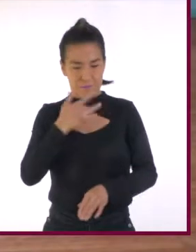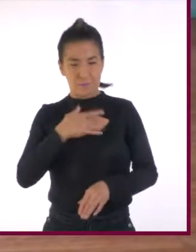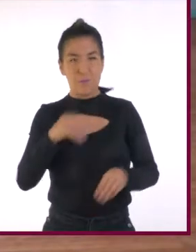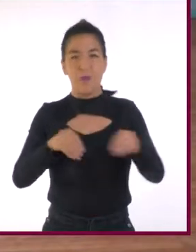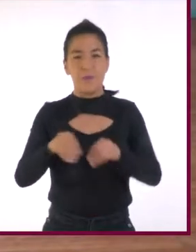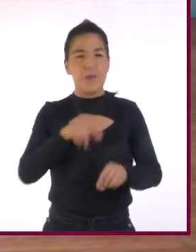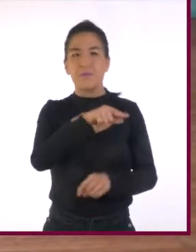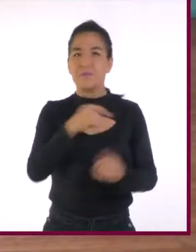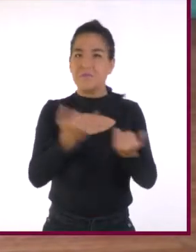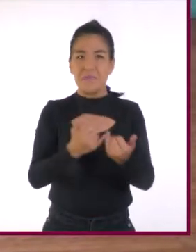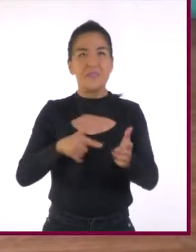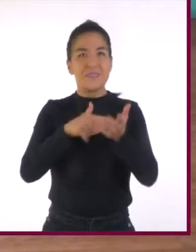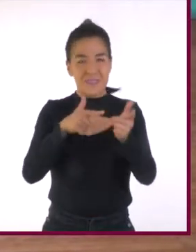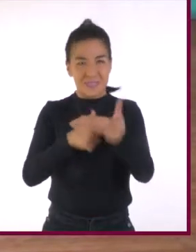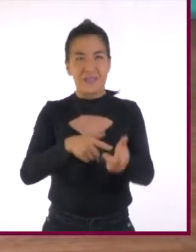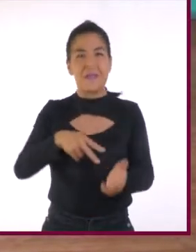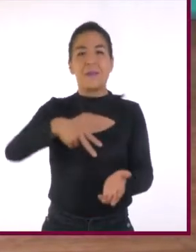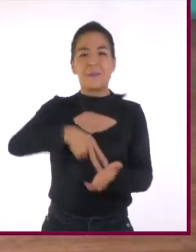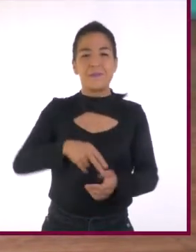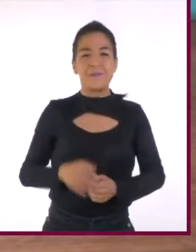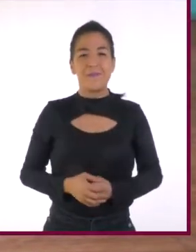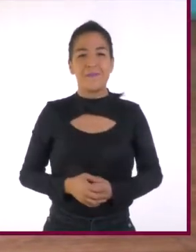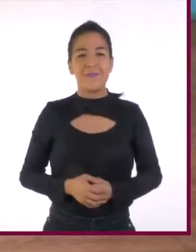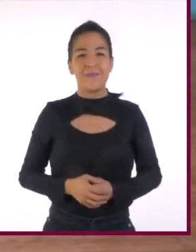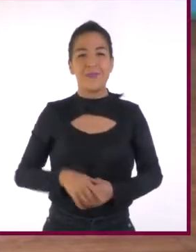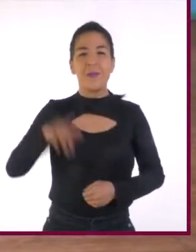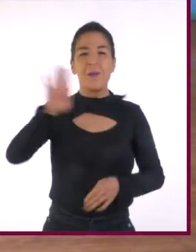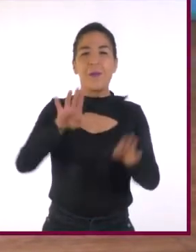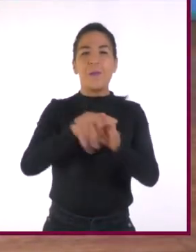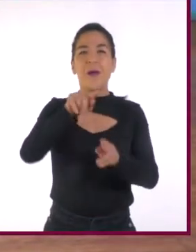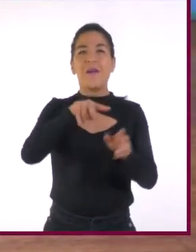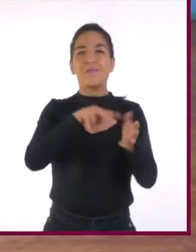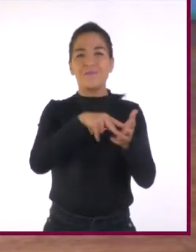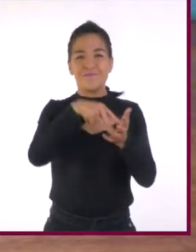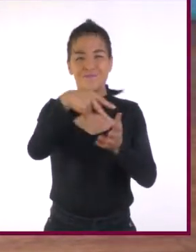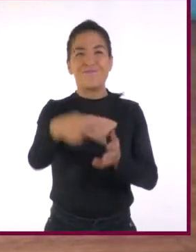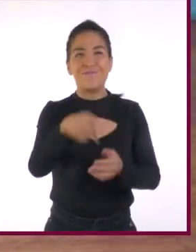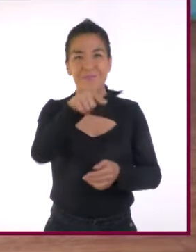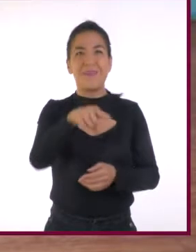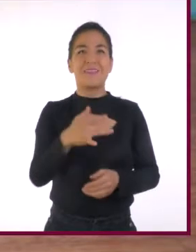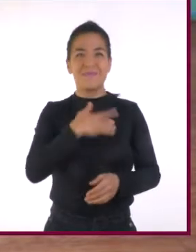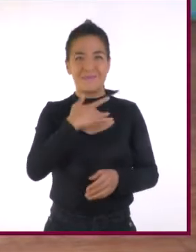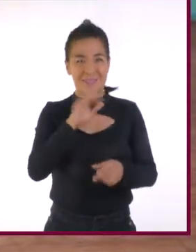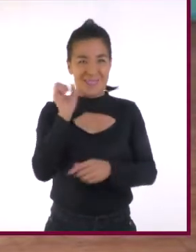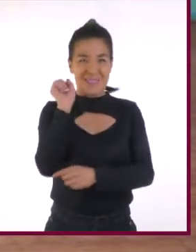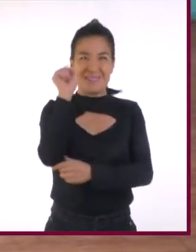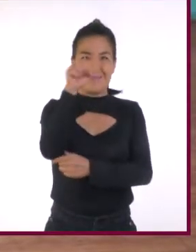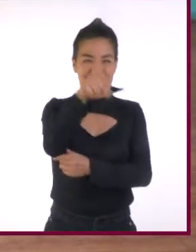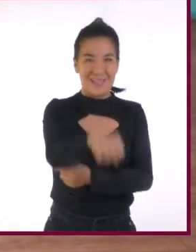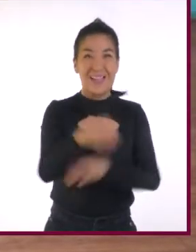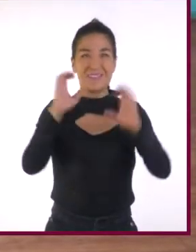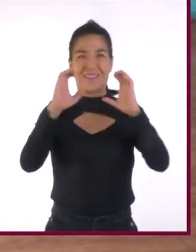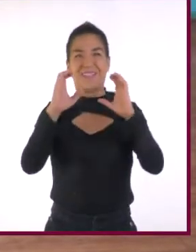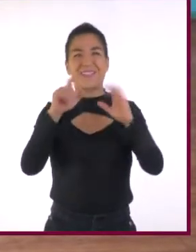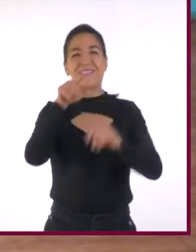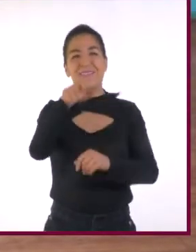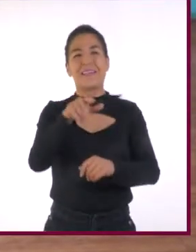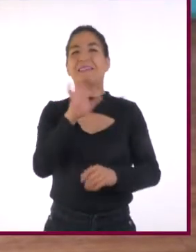manera instintiva, se mantiene de pie. ¿Qué pasa si te paras sobre la punta de sus pies y te inclinas ligeramente hacia